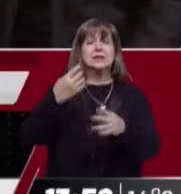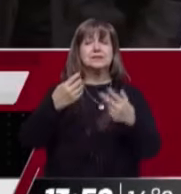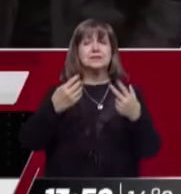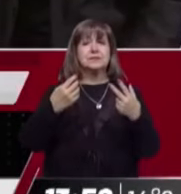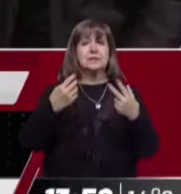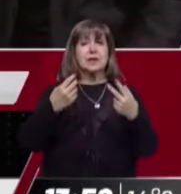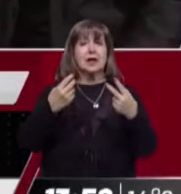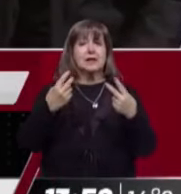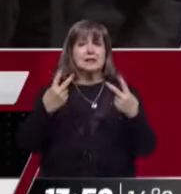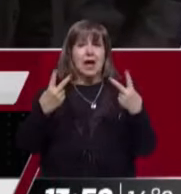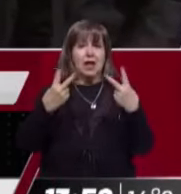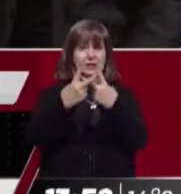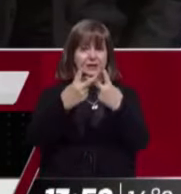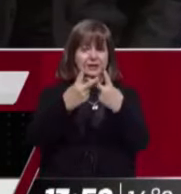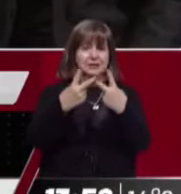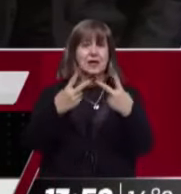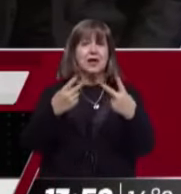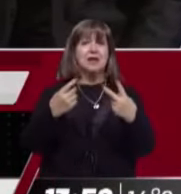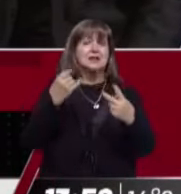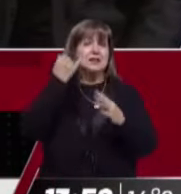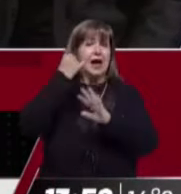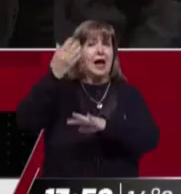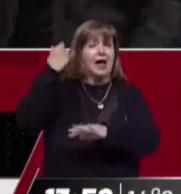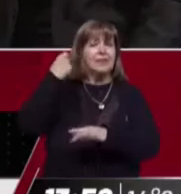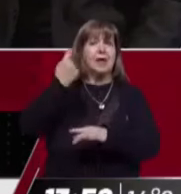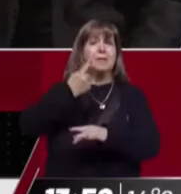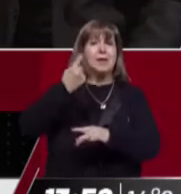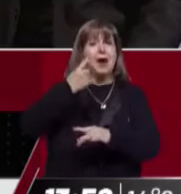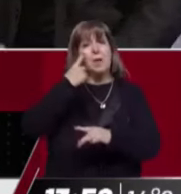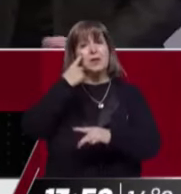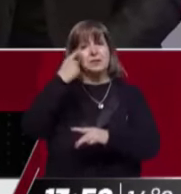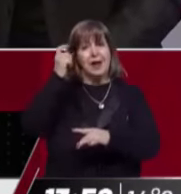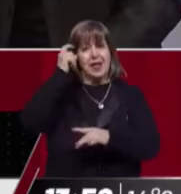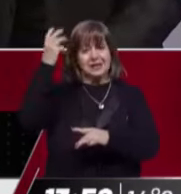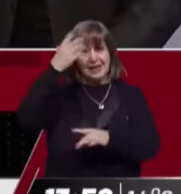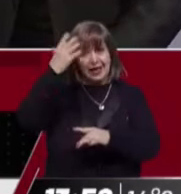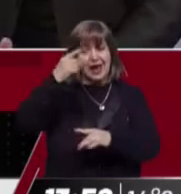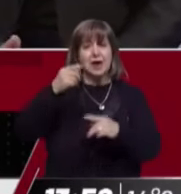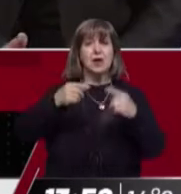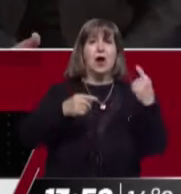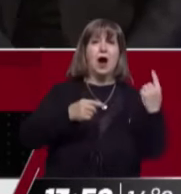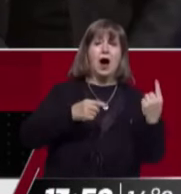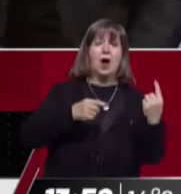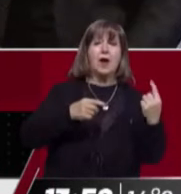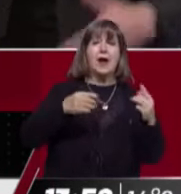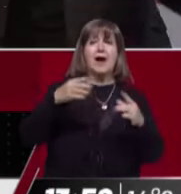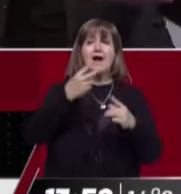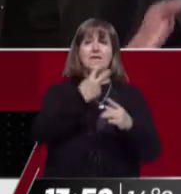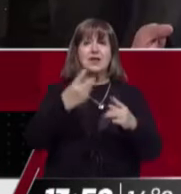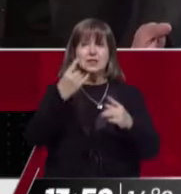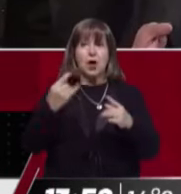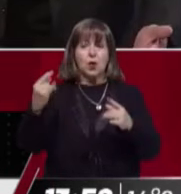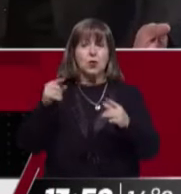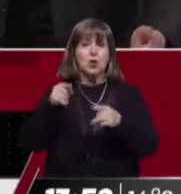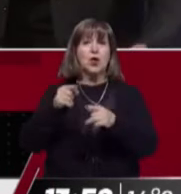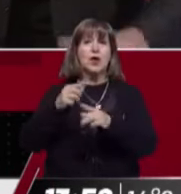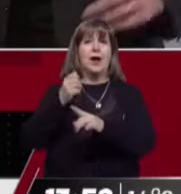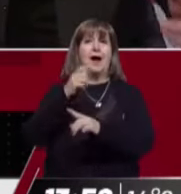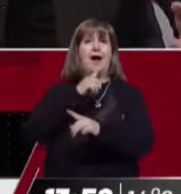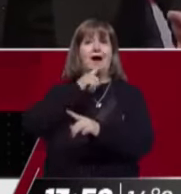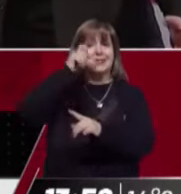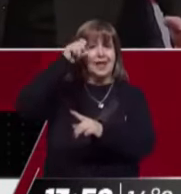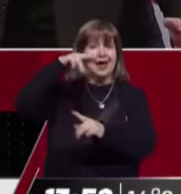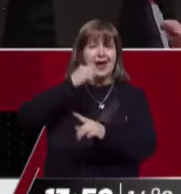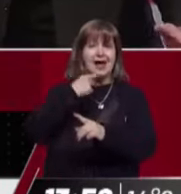era el desquite. Había ganado el primero la Muni de San Carlos, era la revancha justamente en el Valle de Uco, que termina con victoria de Atenas. Por